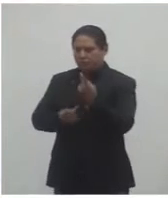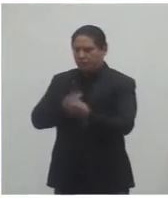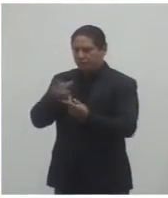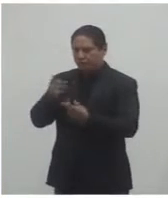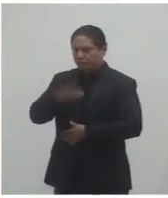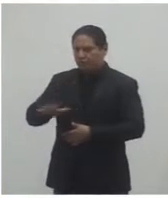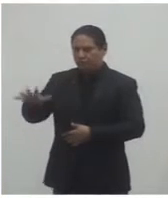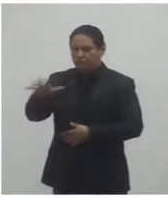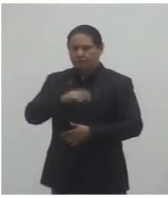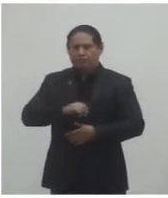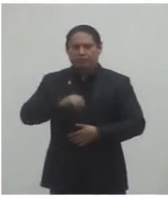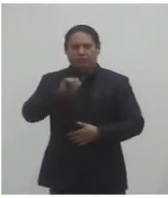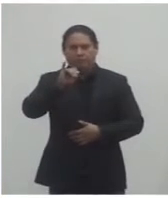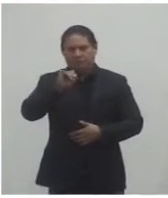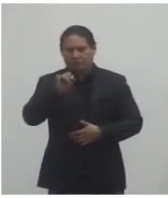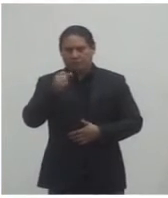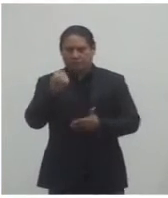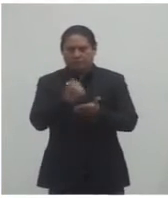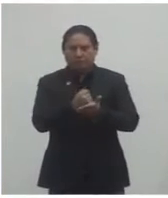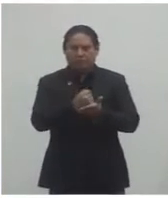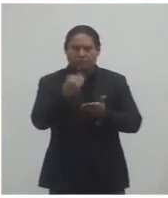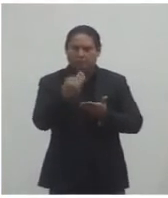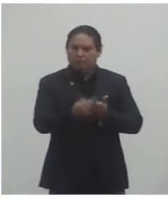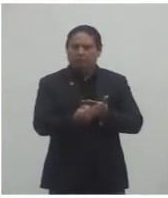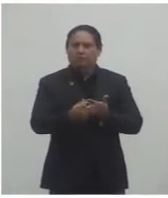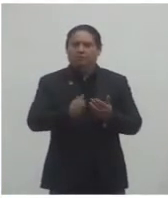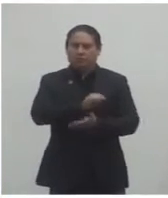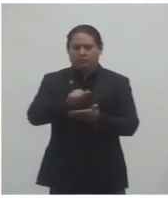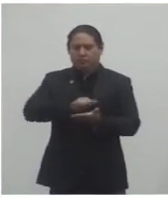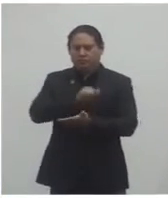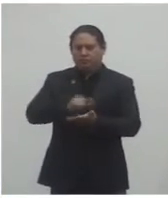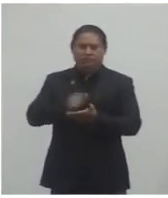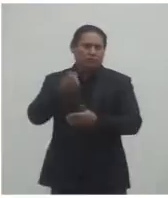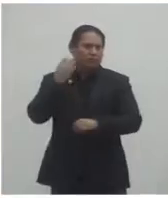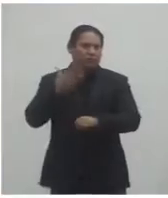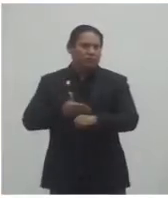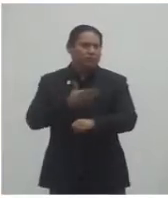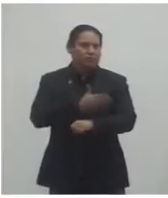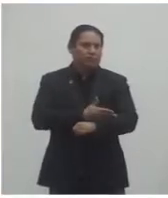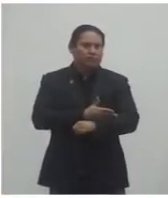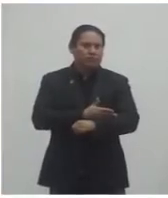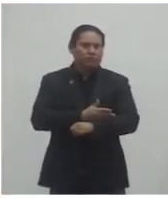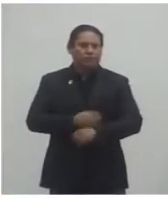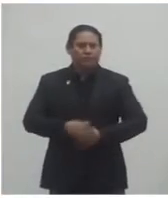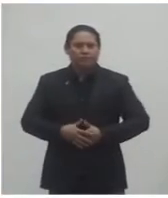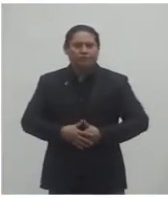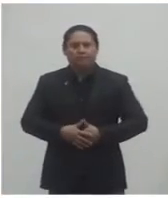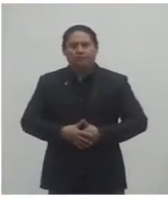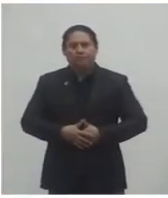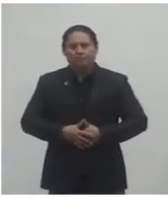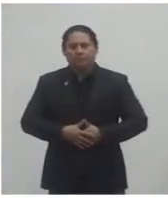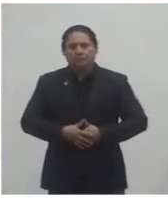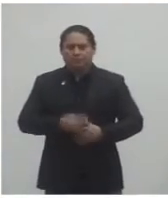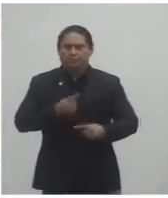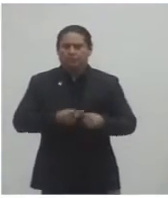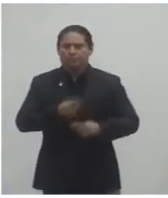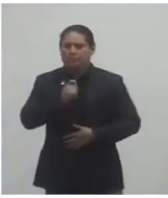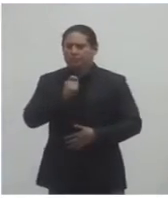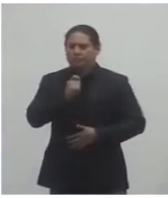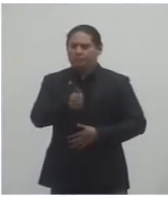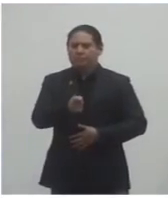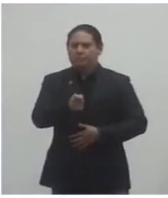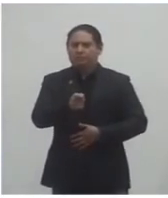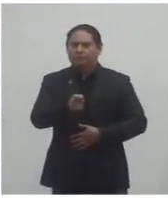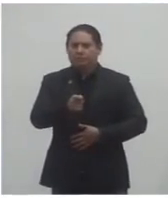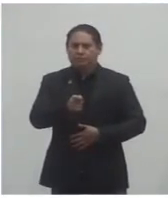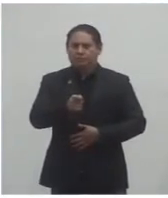se pregunta a la Honorable Asamblea si se aprueba el acta de la sesión anterior. Las legisladoras y